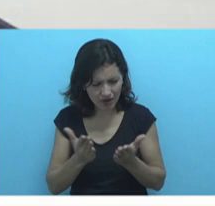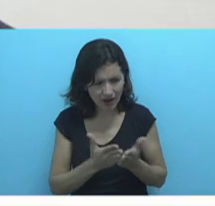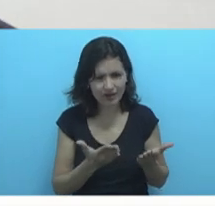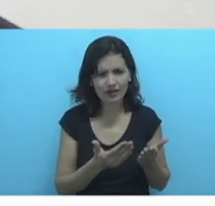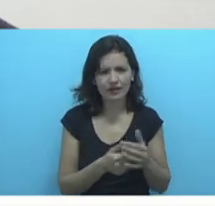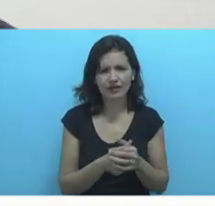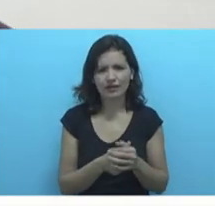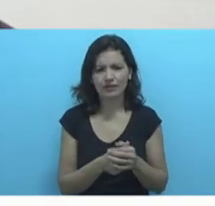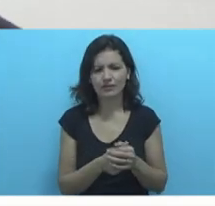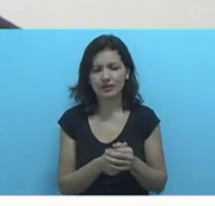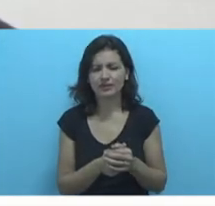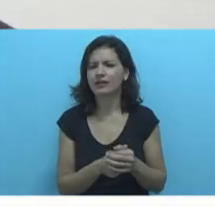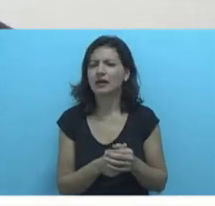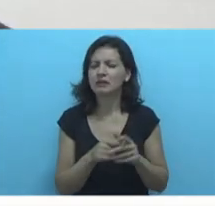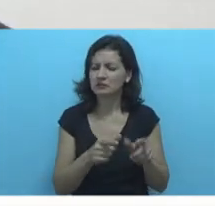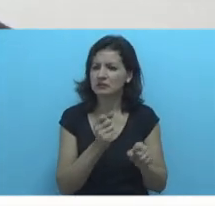de Empalme, Villa Constitución.